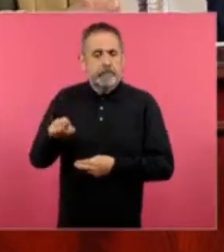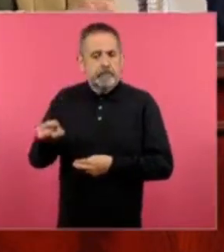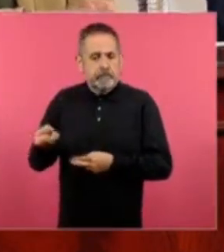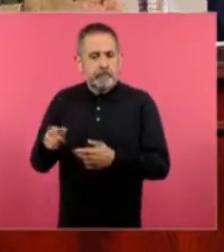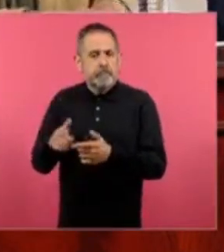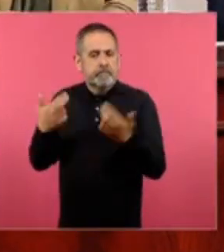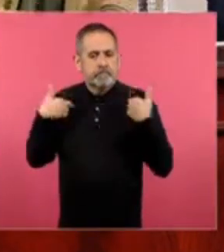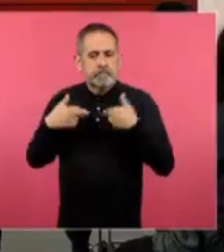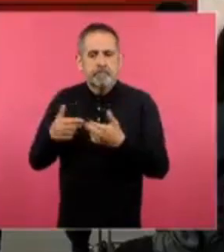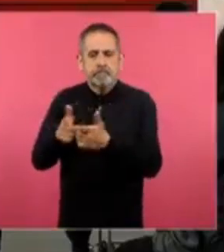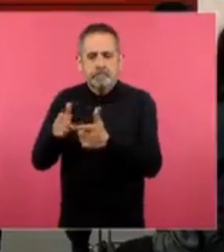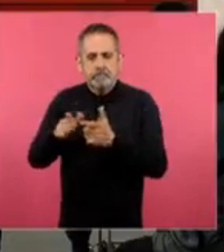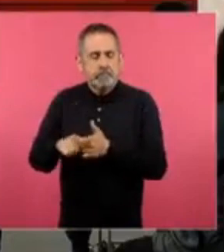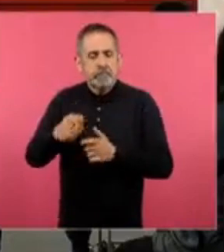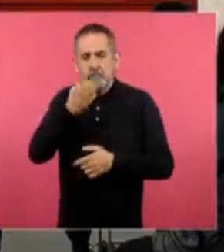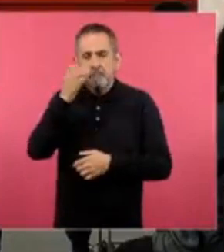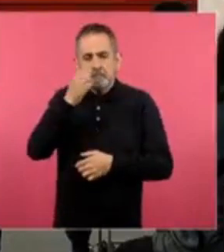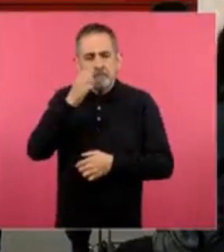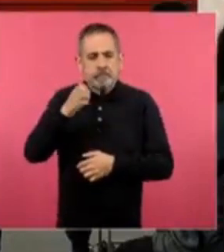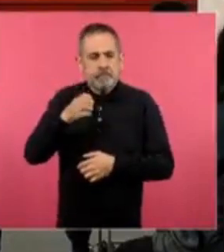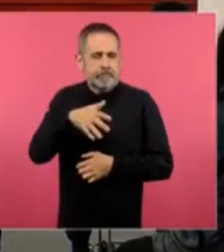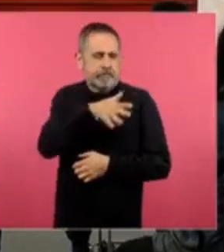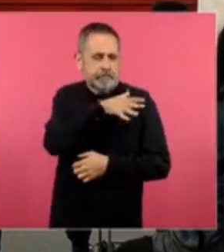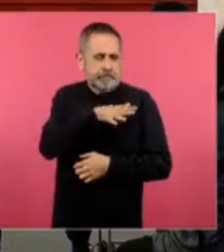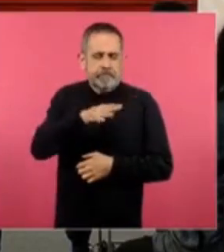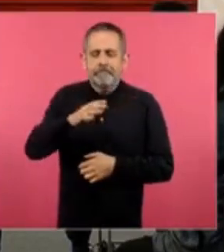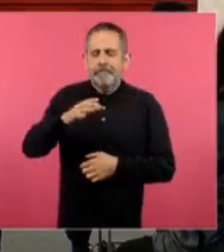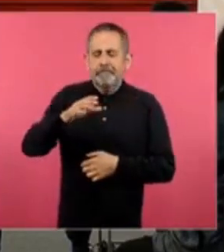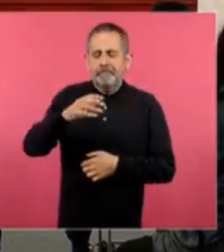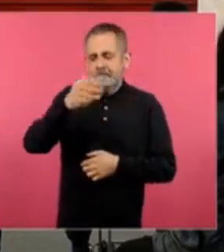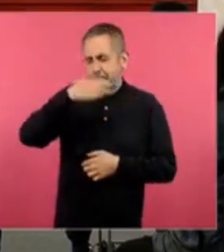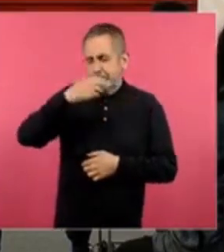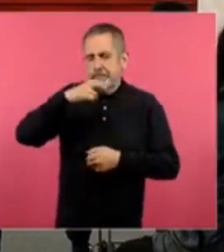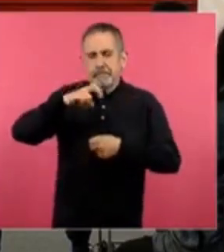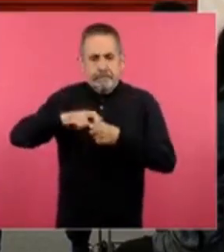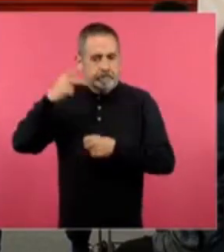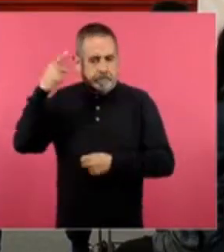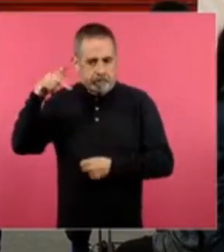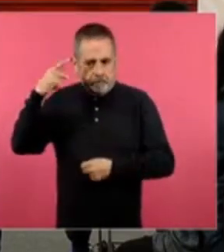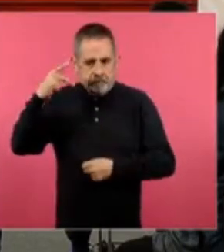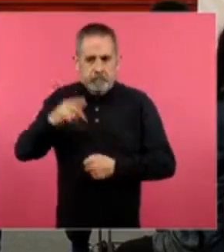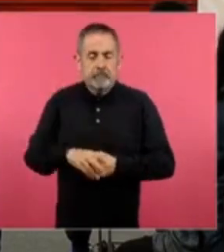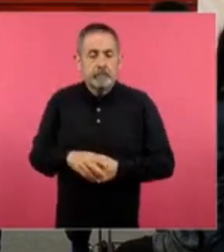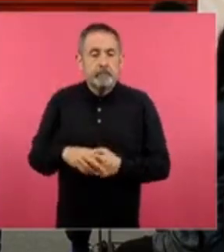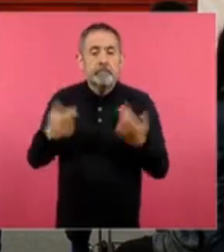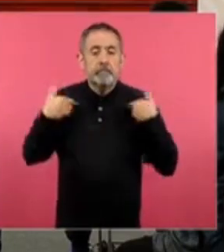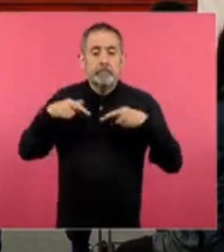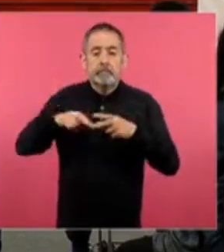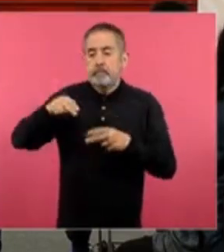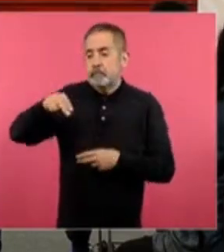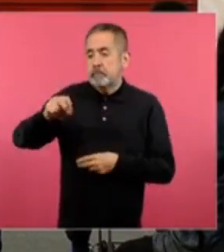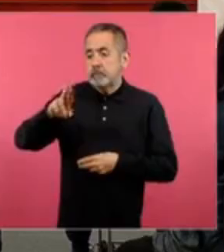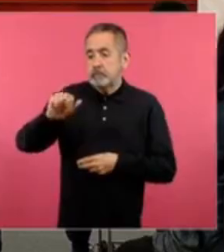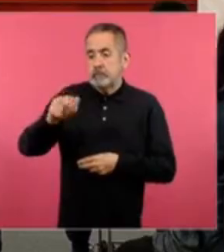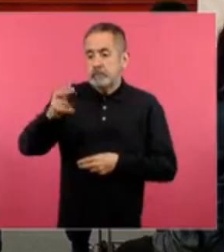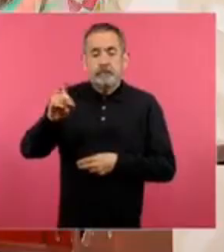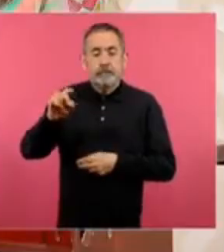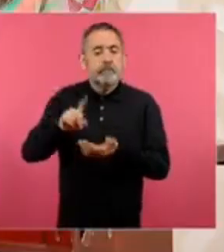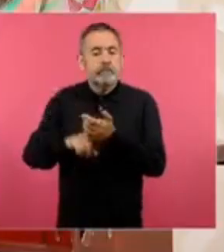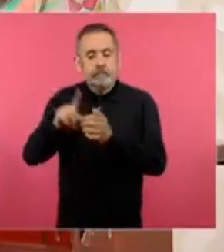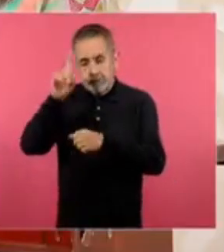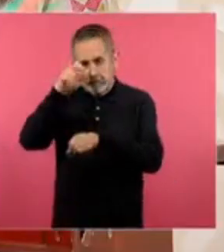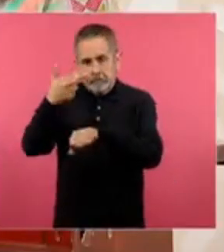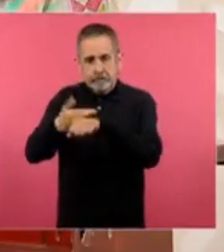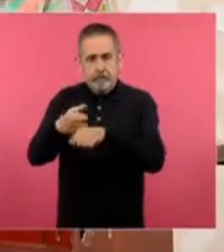en la Escuela General Lázaro Cárdenas en Puebla. La maestra Norailda Rodríguez Báez, asesora